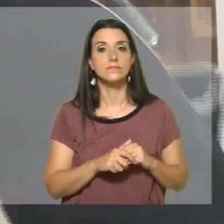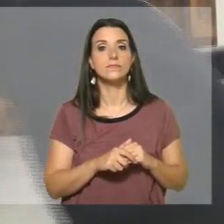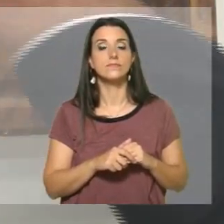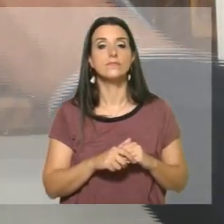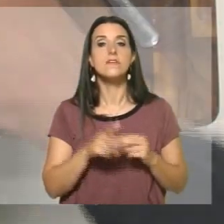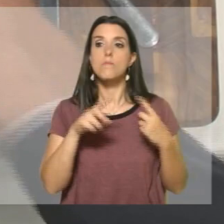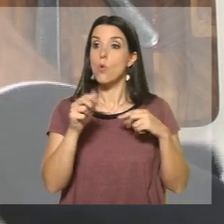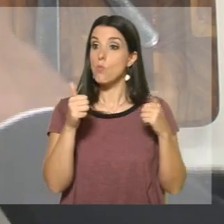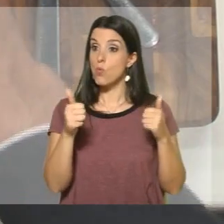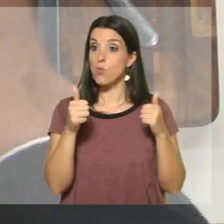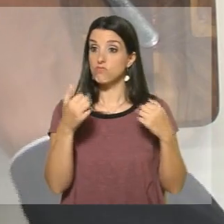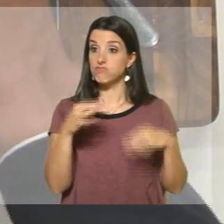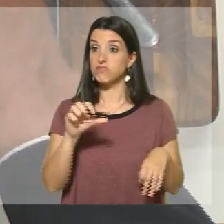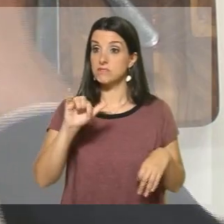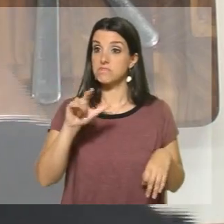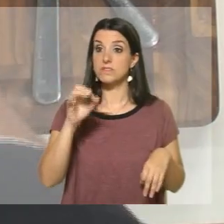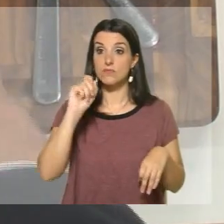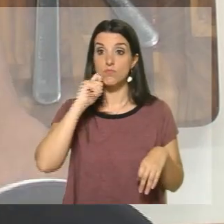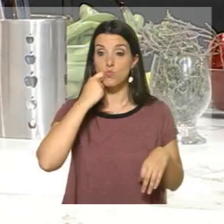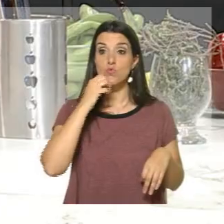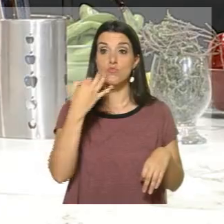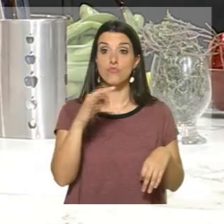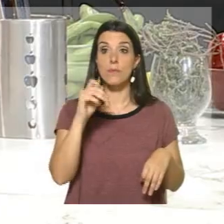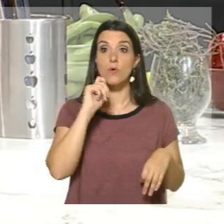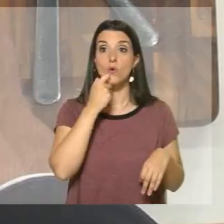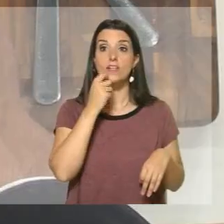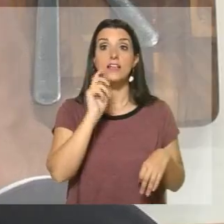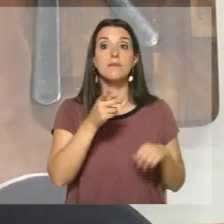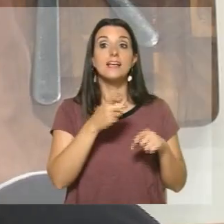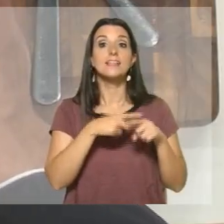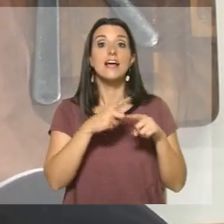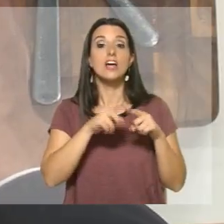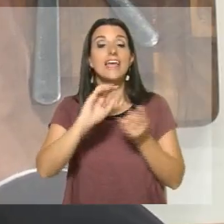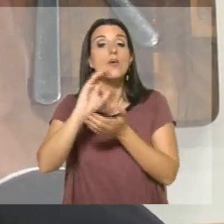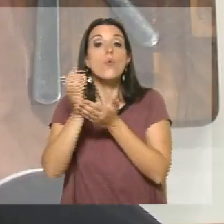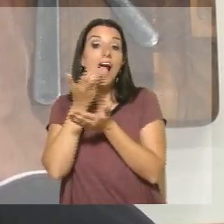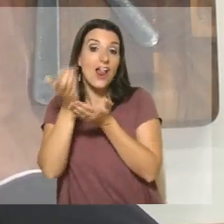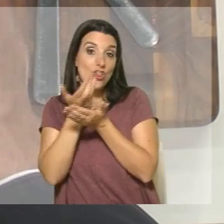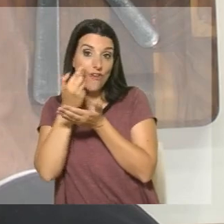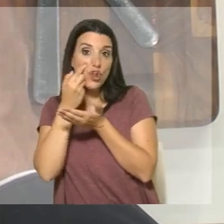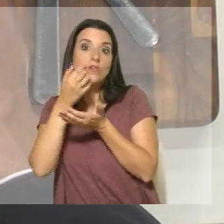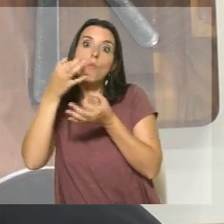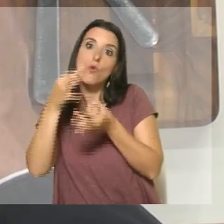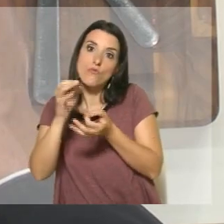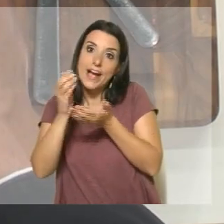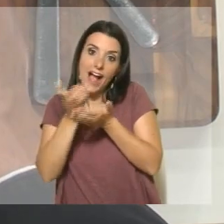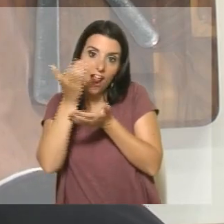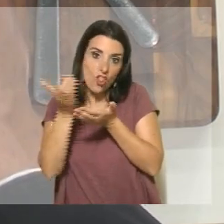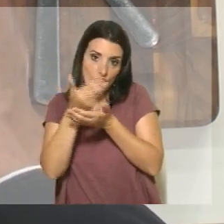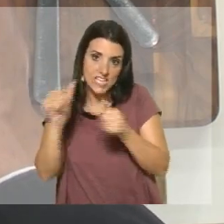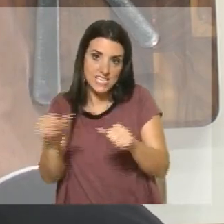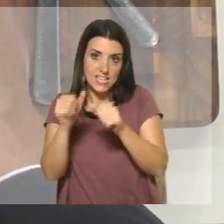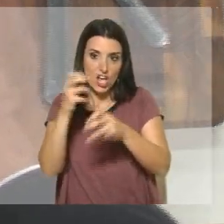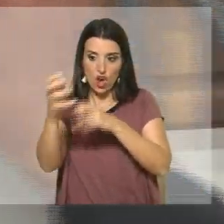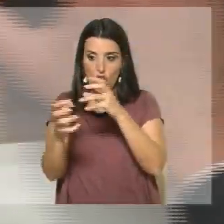Pero muy bien, Emilio, ¿eh? ¿Venís? Pero depende. Ahí mirá, se ve el caldito también, ¿viste, no? Ese es un buen caldo. ¡Claro! ¿Viste el color